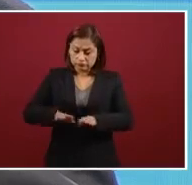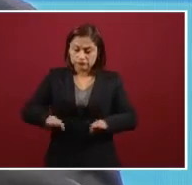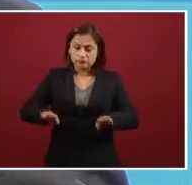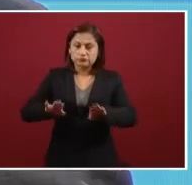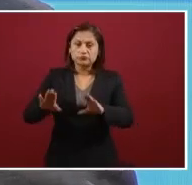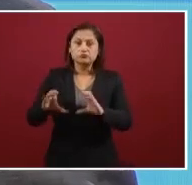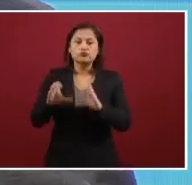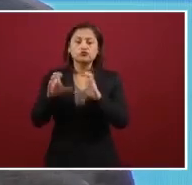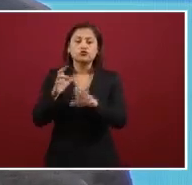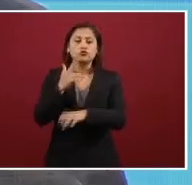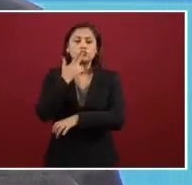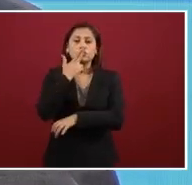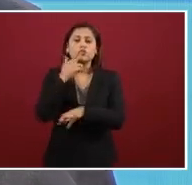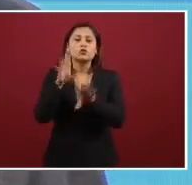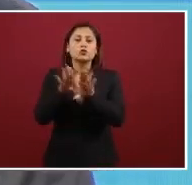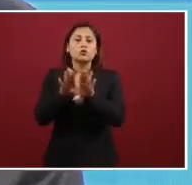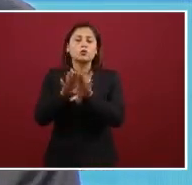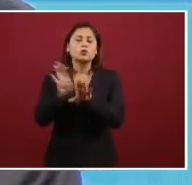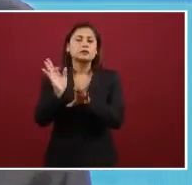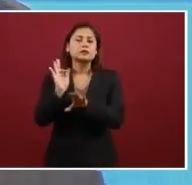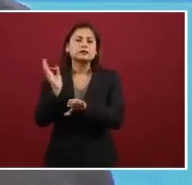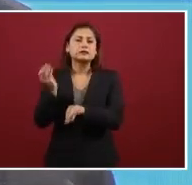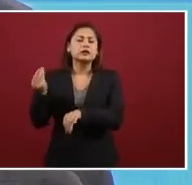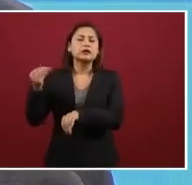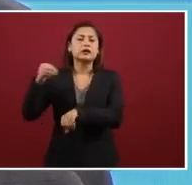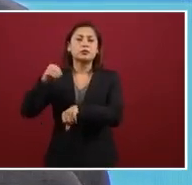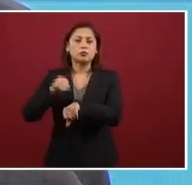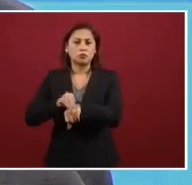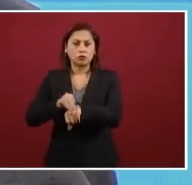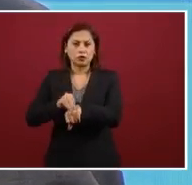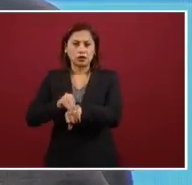como una alfombra, pero